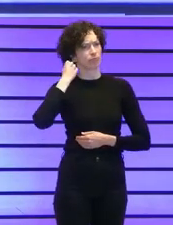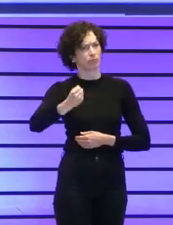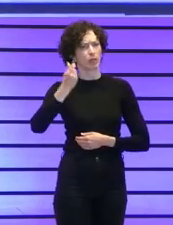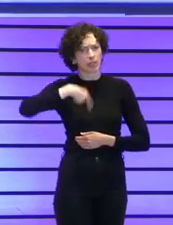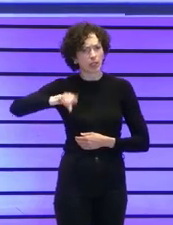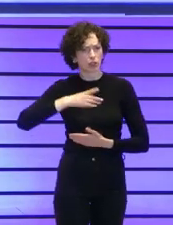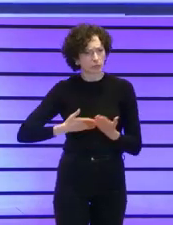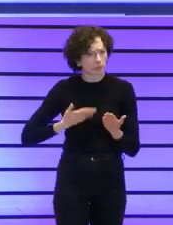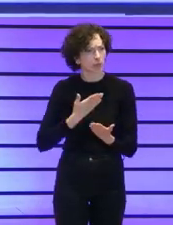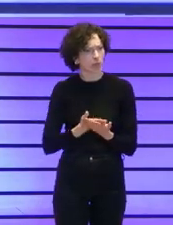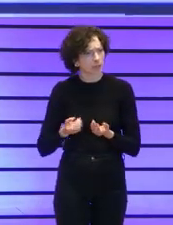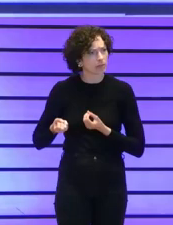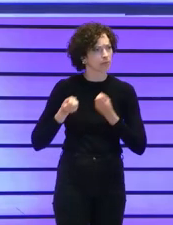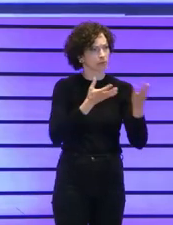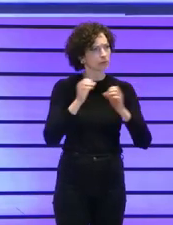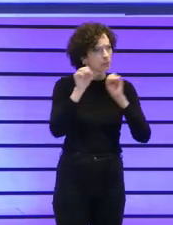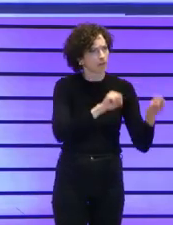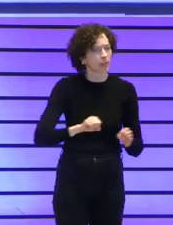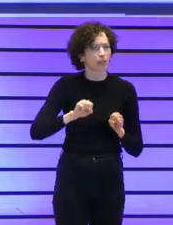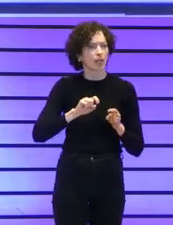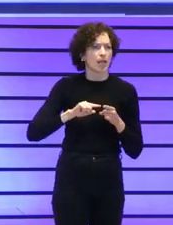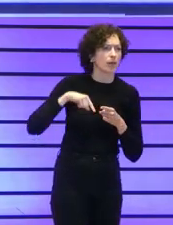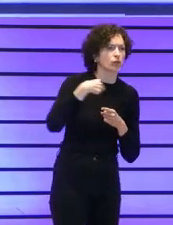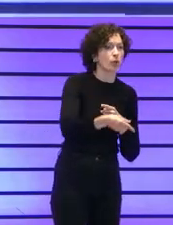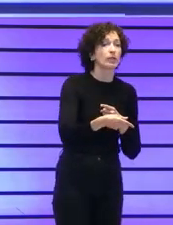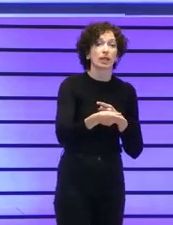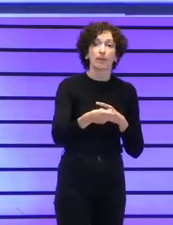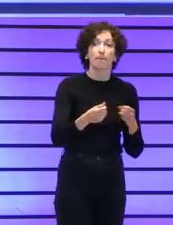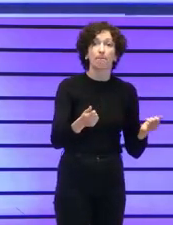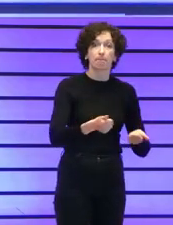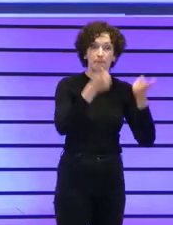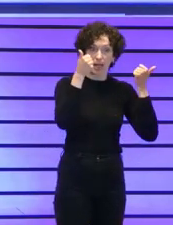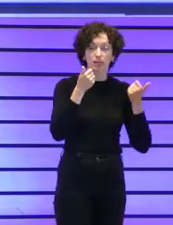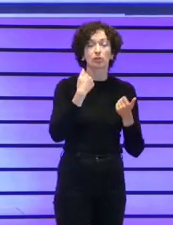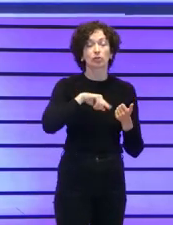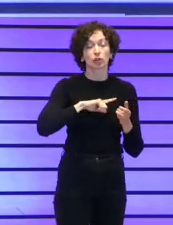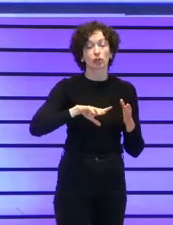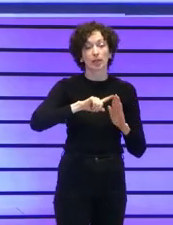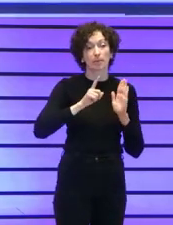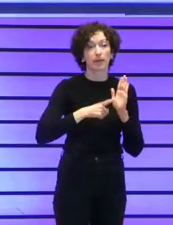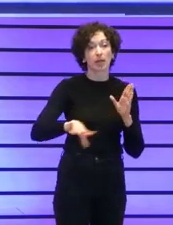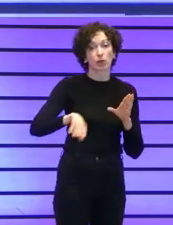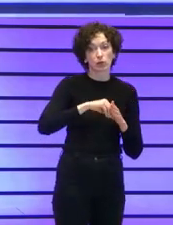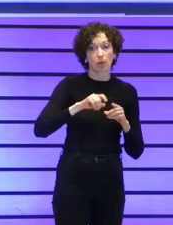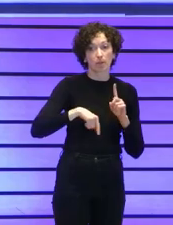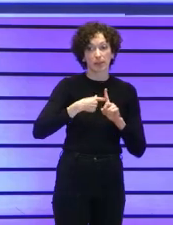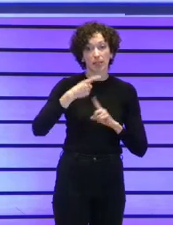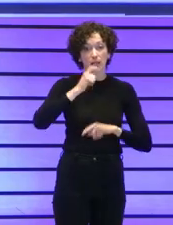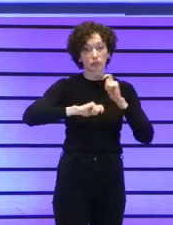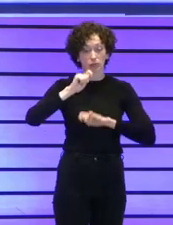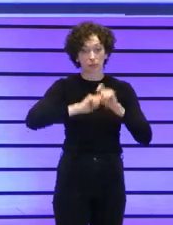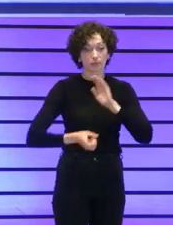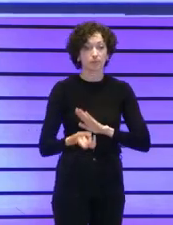y las defienden, pues que tienen más impacto, ¿no? Entonces, desde Plena Inclusión y desde las organizaciones, pues hemos lanzado la